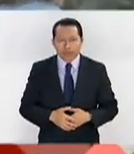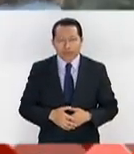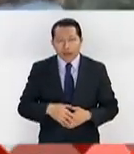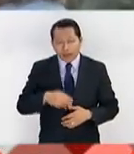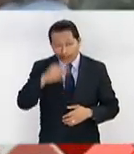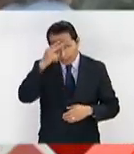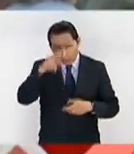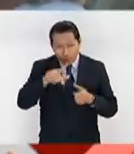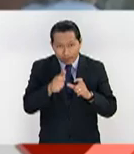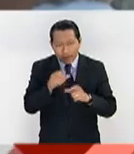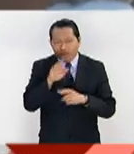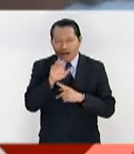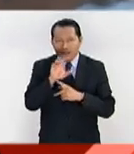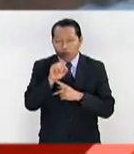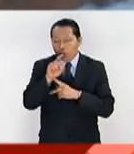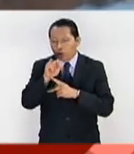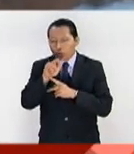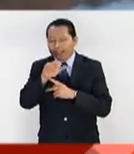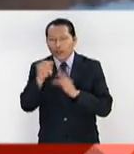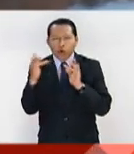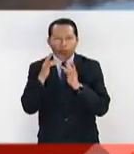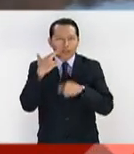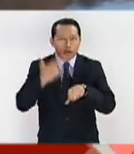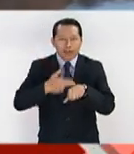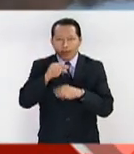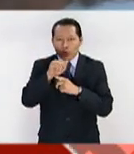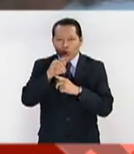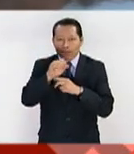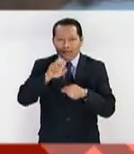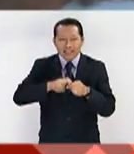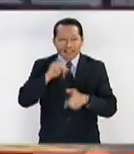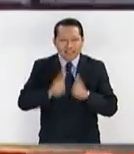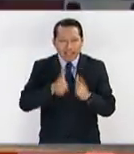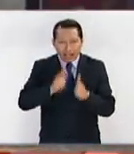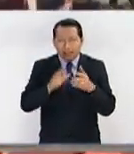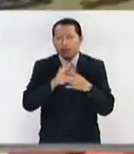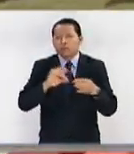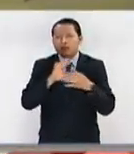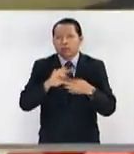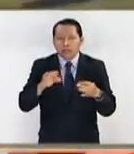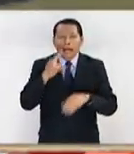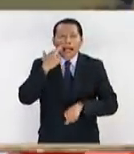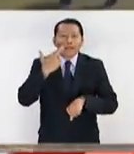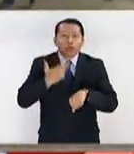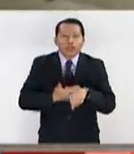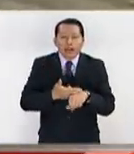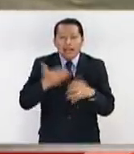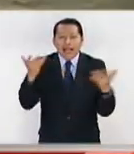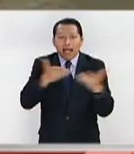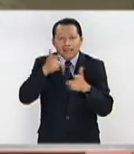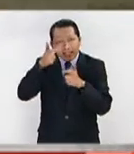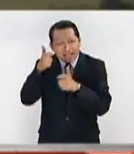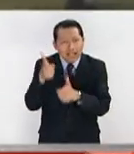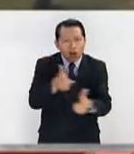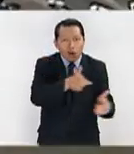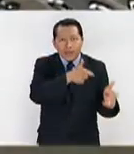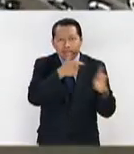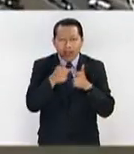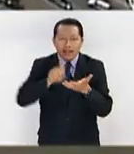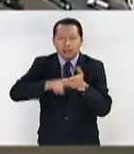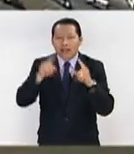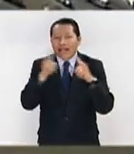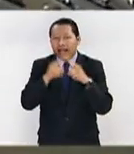En México al Día, Francisco Trujillo, corresponsal de Notimex en Texas, nos habló sobre el responsable del tiroteo en una iglesia de